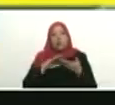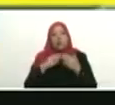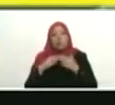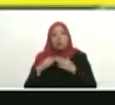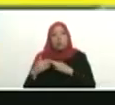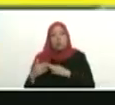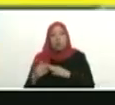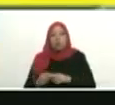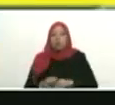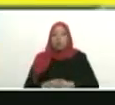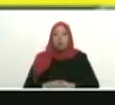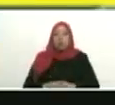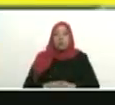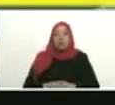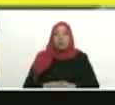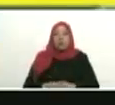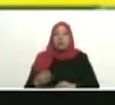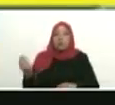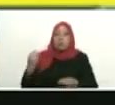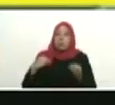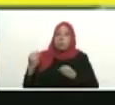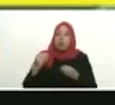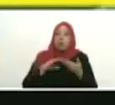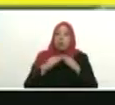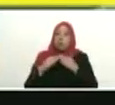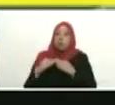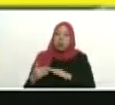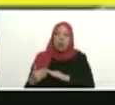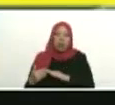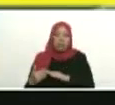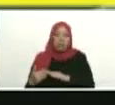comunidad, mucho más allá de la comunidad,